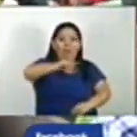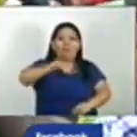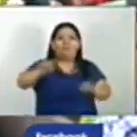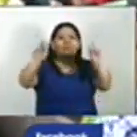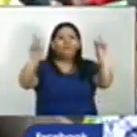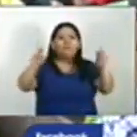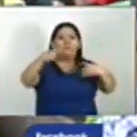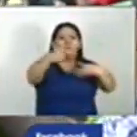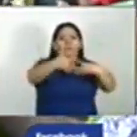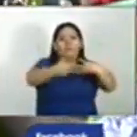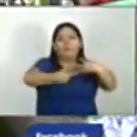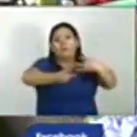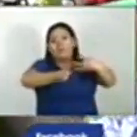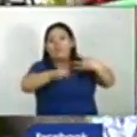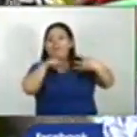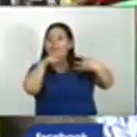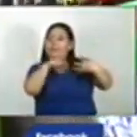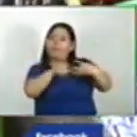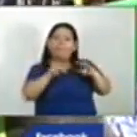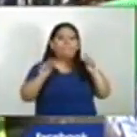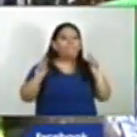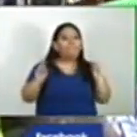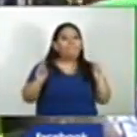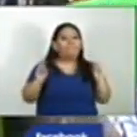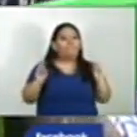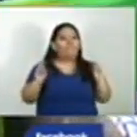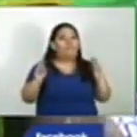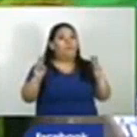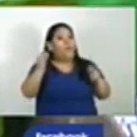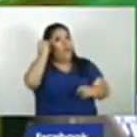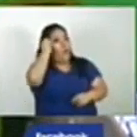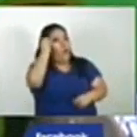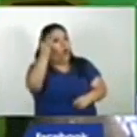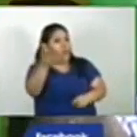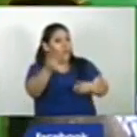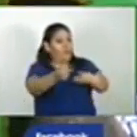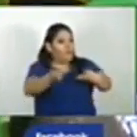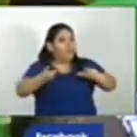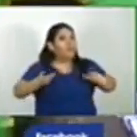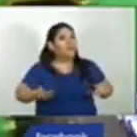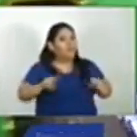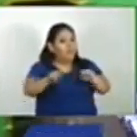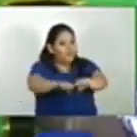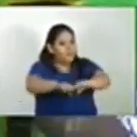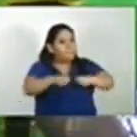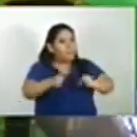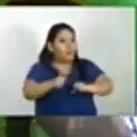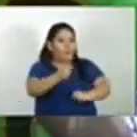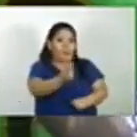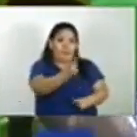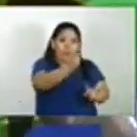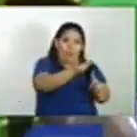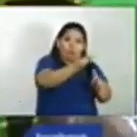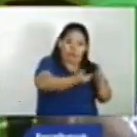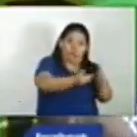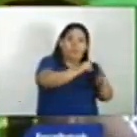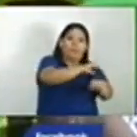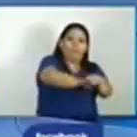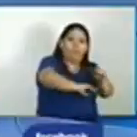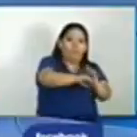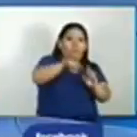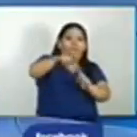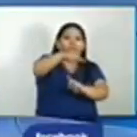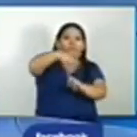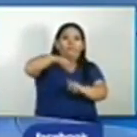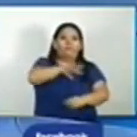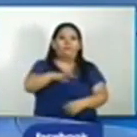régimen de excepción, y esta situación genera obviamente vulnerabilidades que afectan no solamente a la persona detenida, sino a su entorno